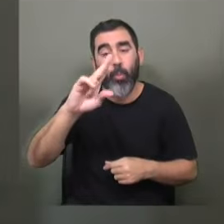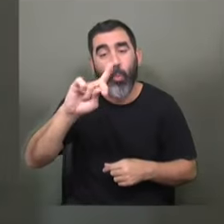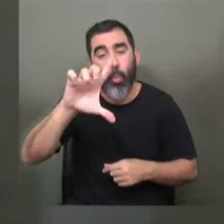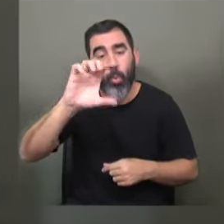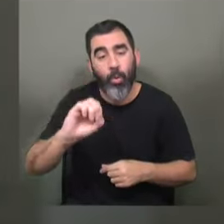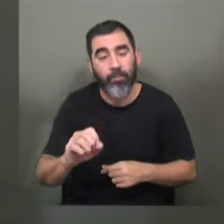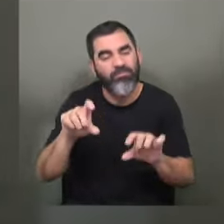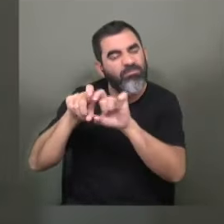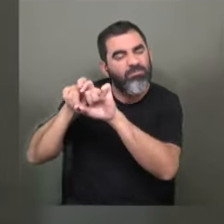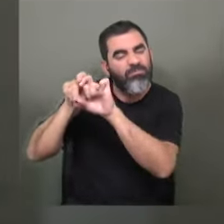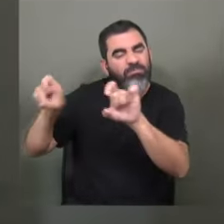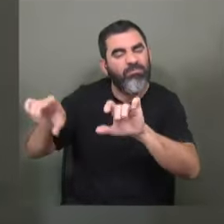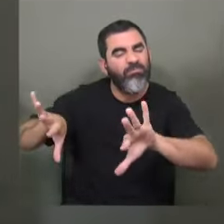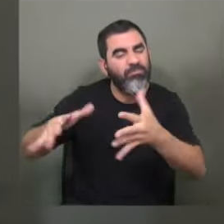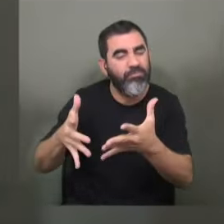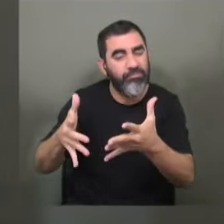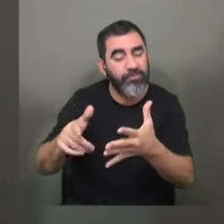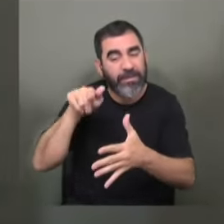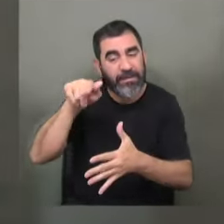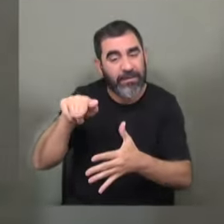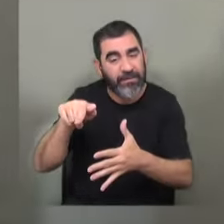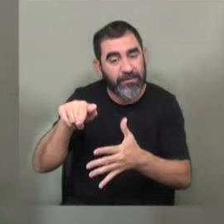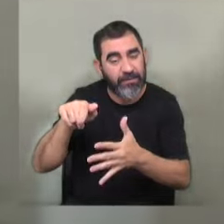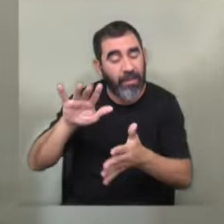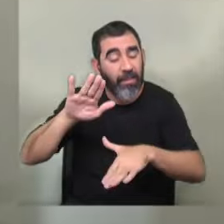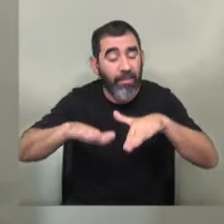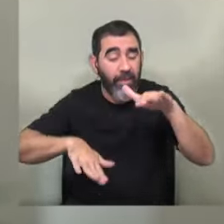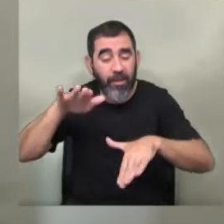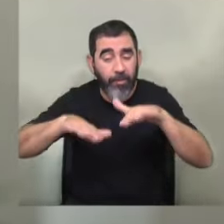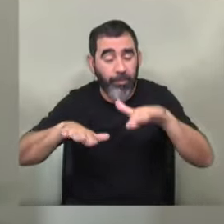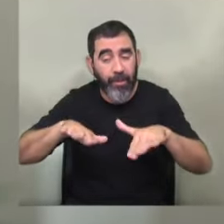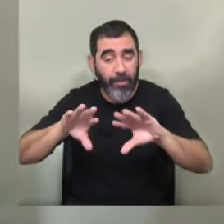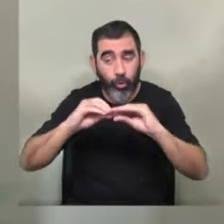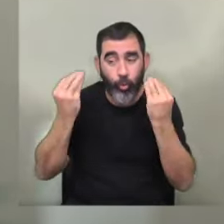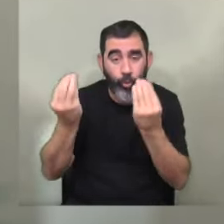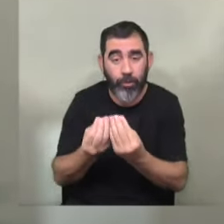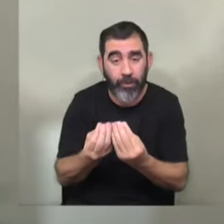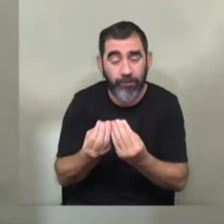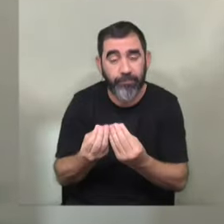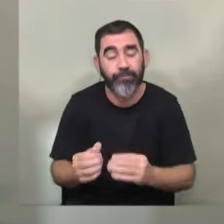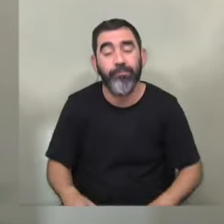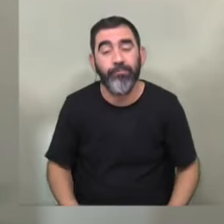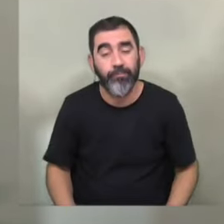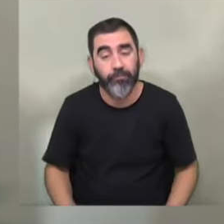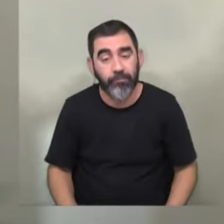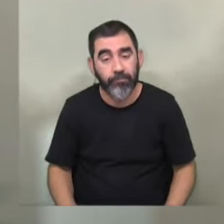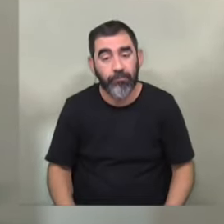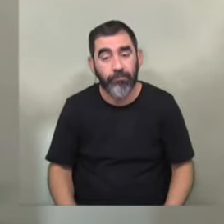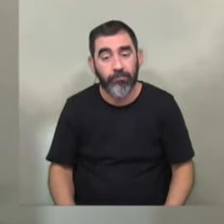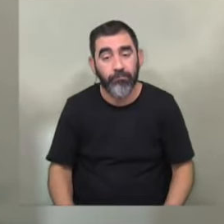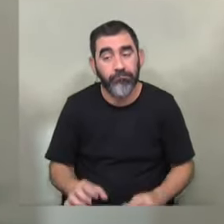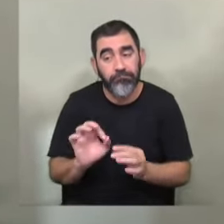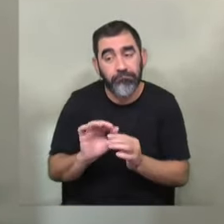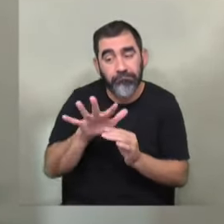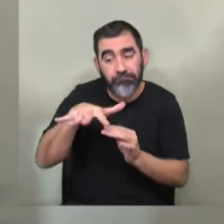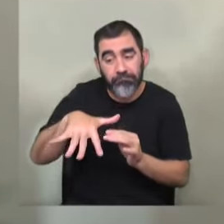la dihidrotestosterona. Esta varía en su concentración, ellos sensan que deben dejar de crecer o